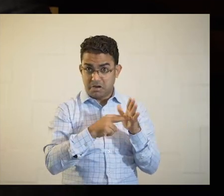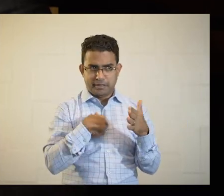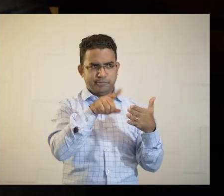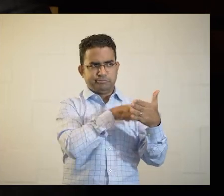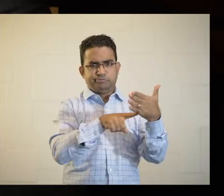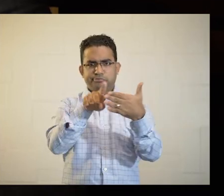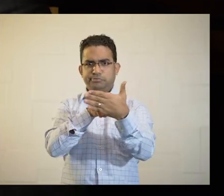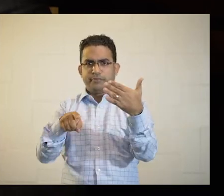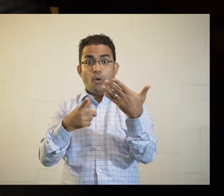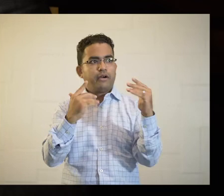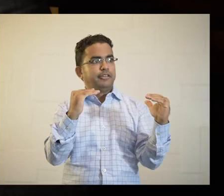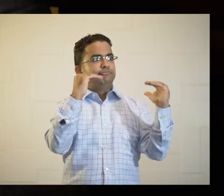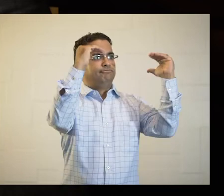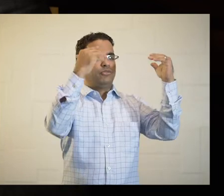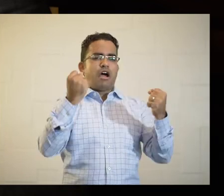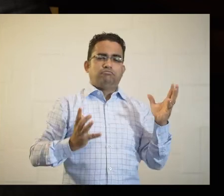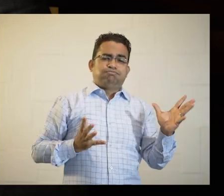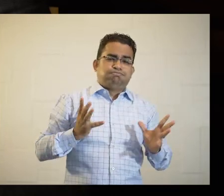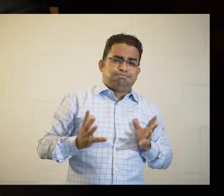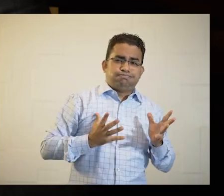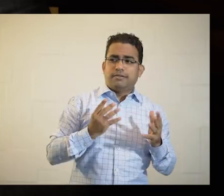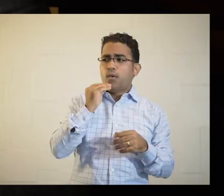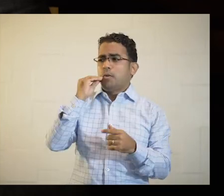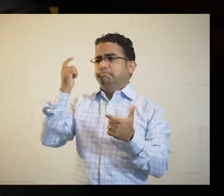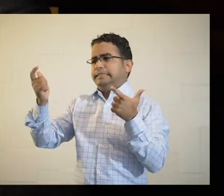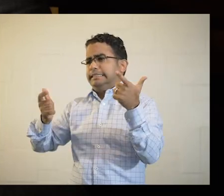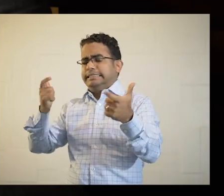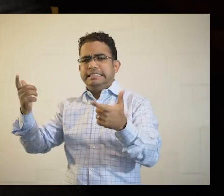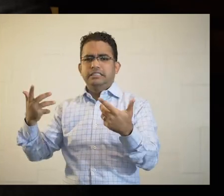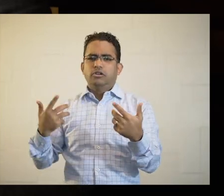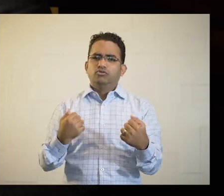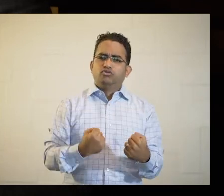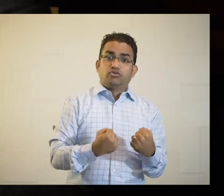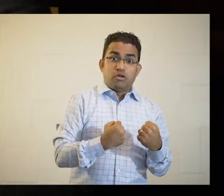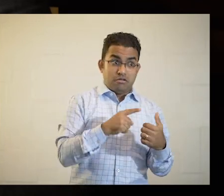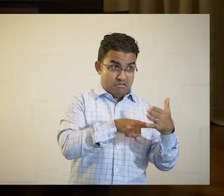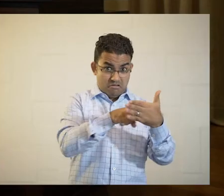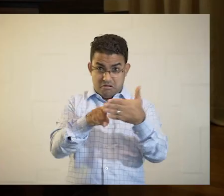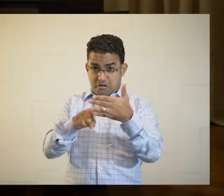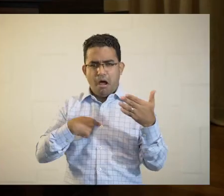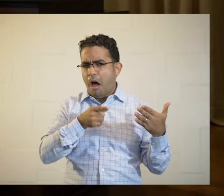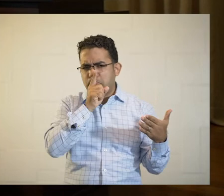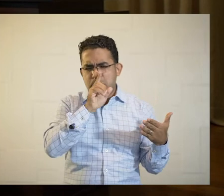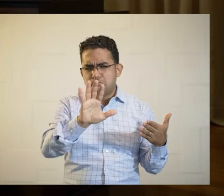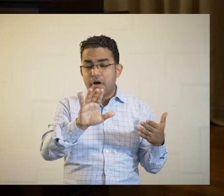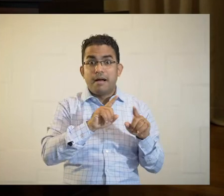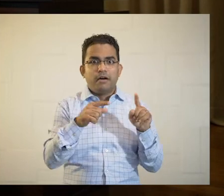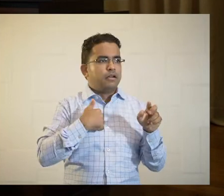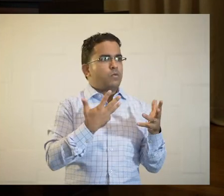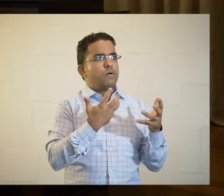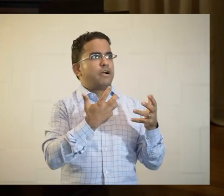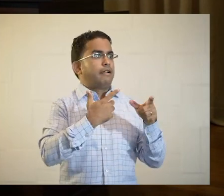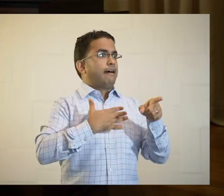de carros, bíceps, casas. El problema es el reduccionismo de la felicidad humana